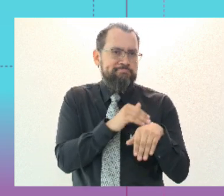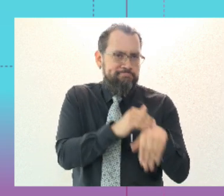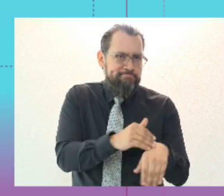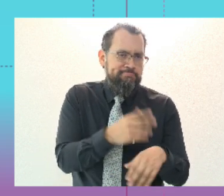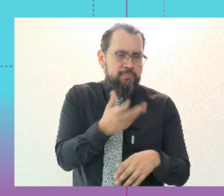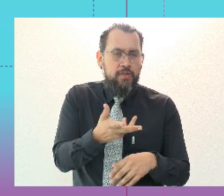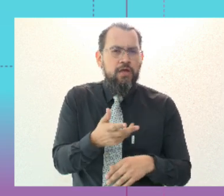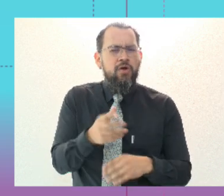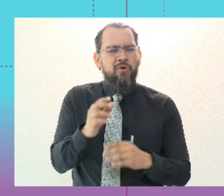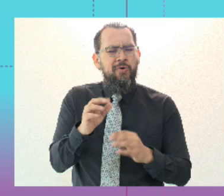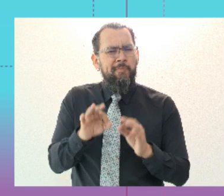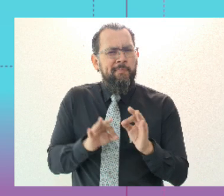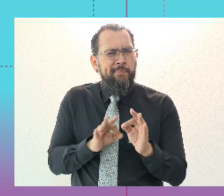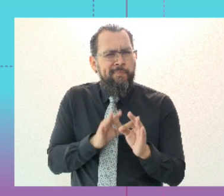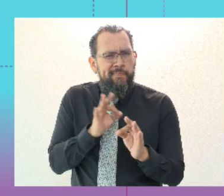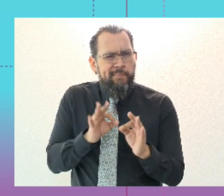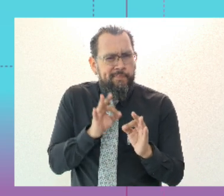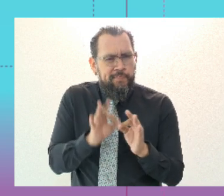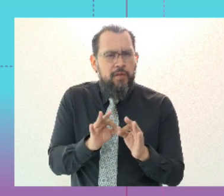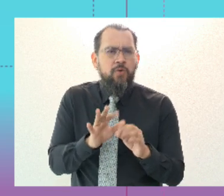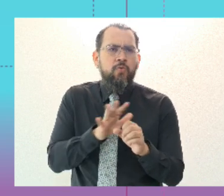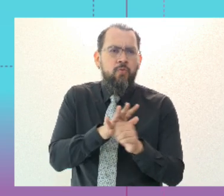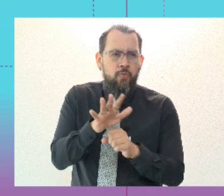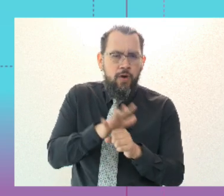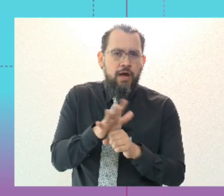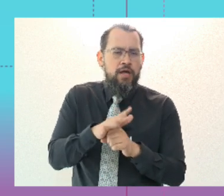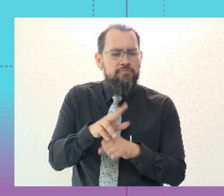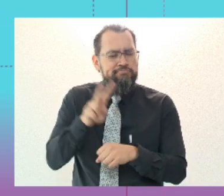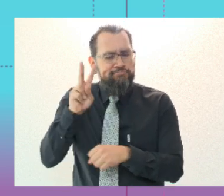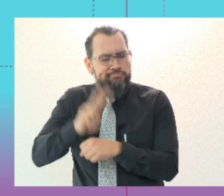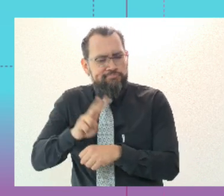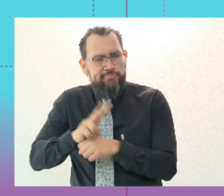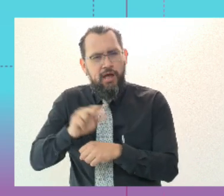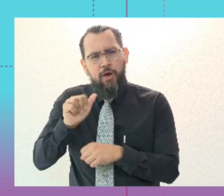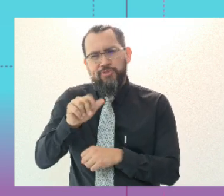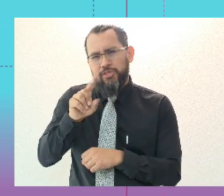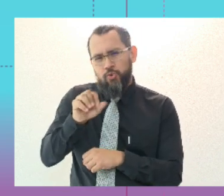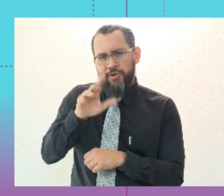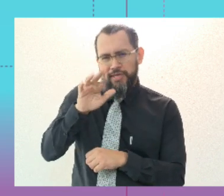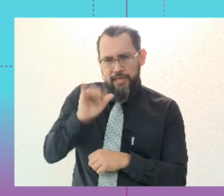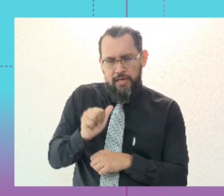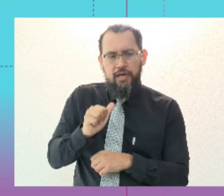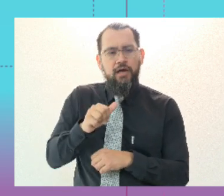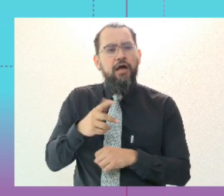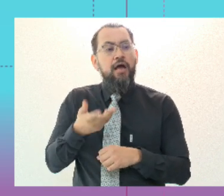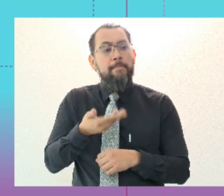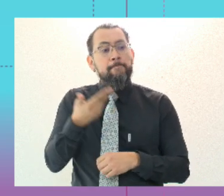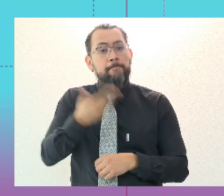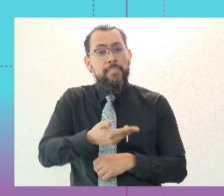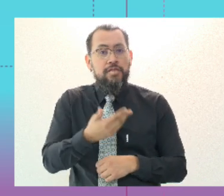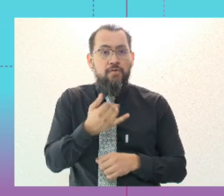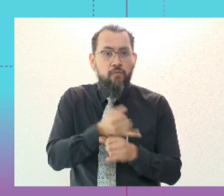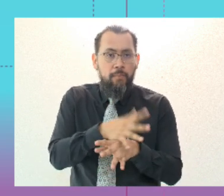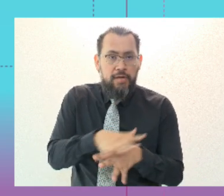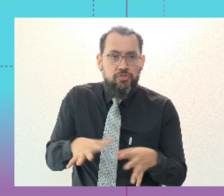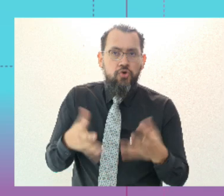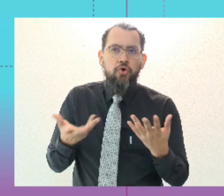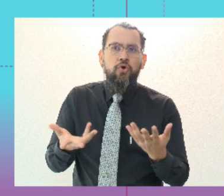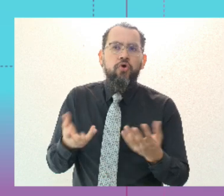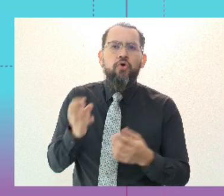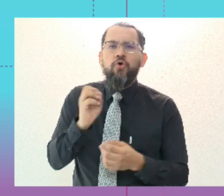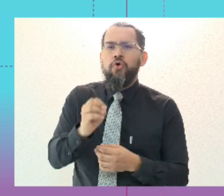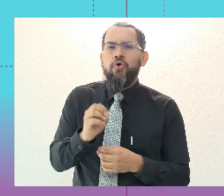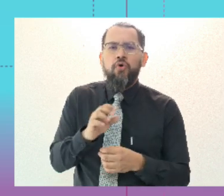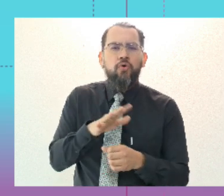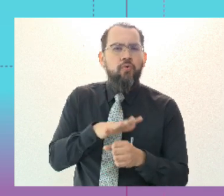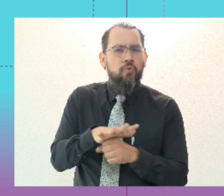que ver con auditorías, tiene que ver con solicitudes de información, tiene que ver con